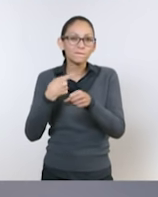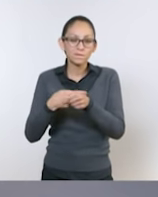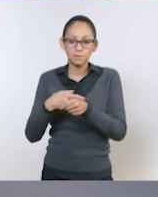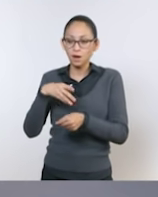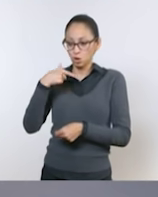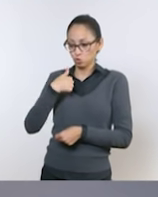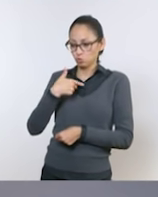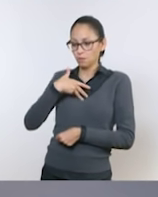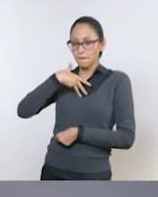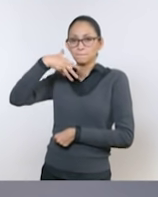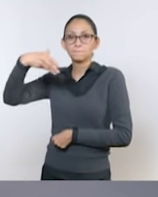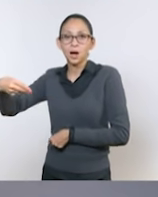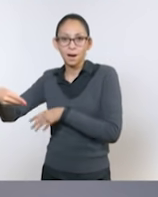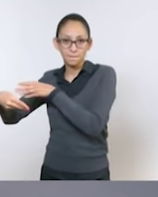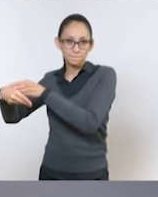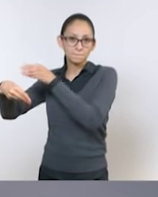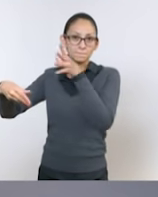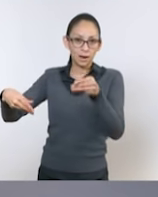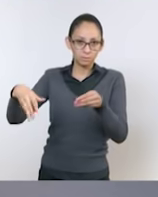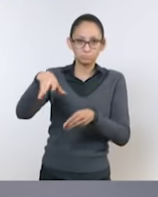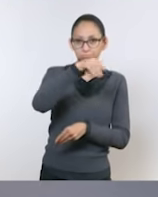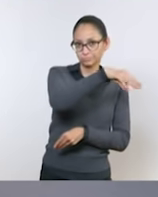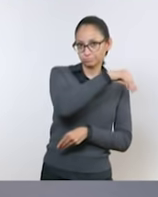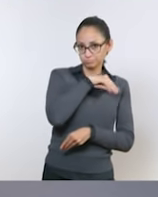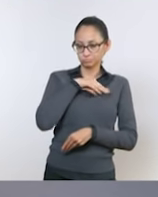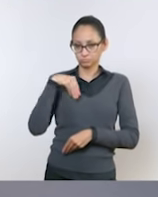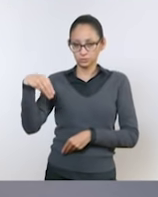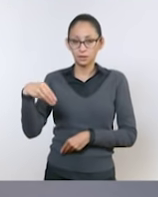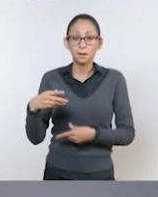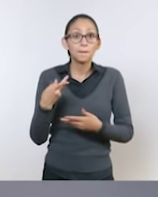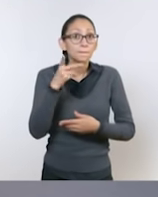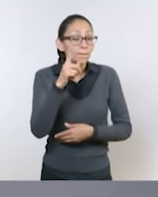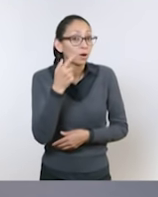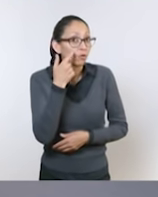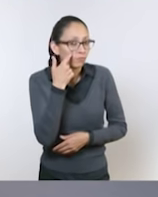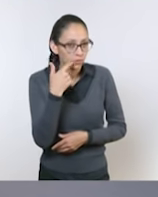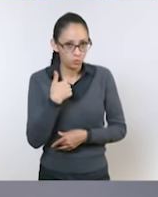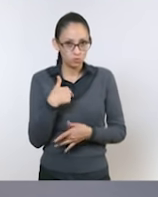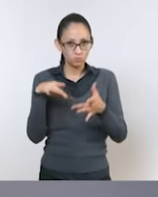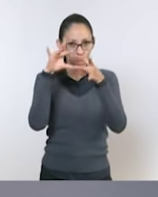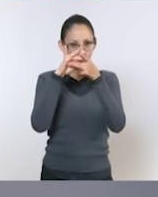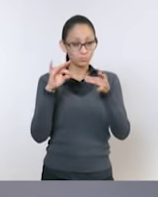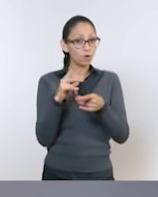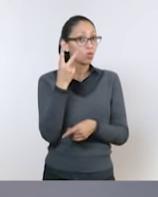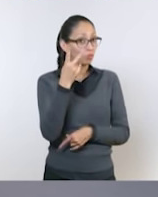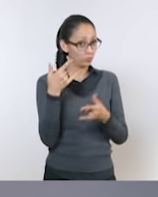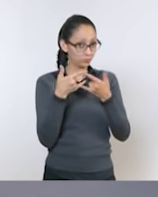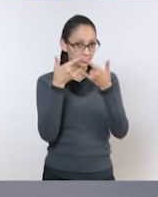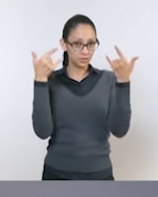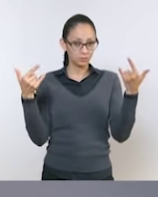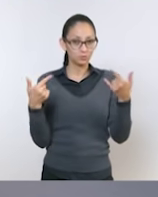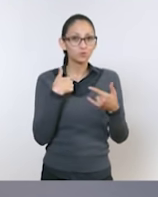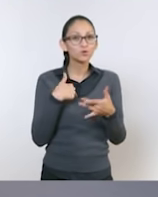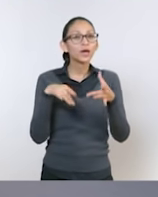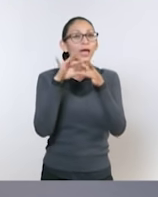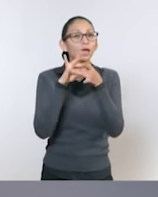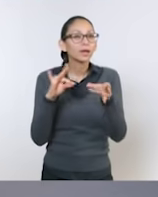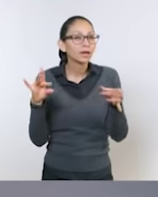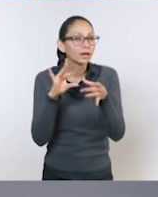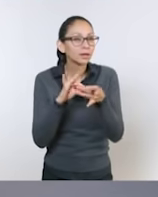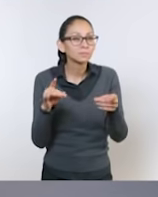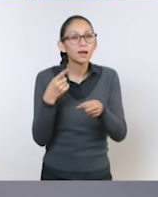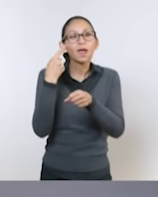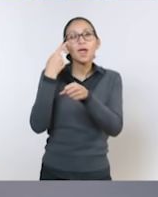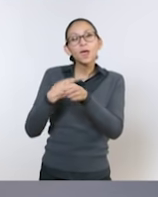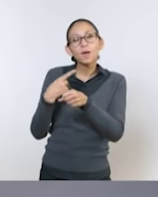describir enfermedades transmisibles. Exactamente. Pero miren, les voy a contar dos cuentos